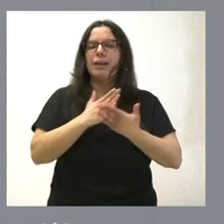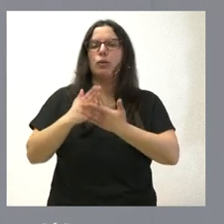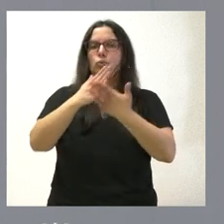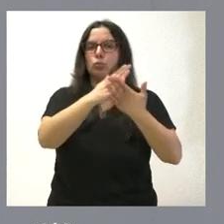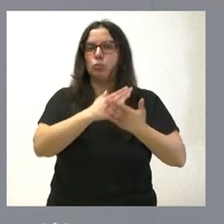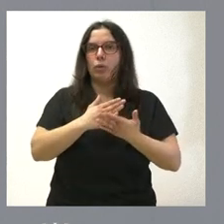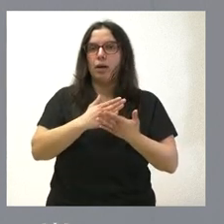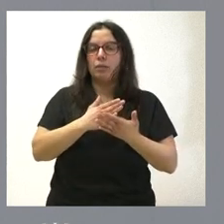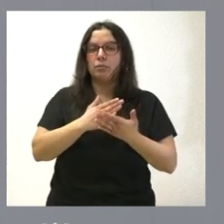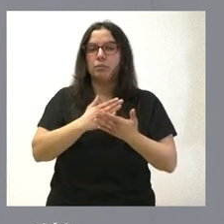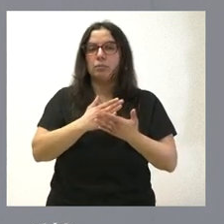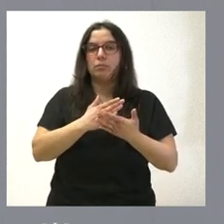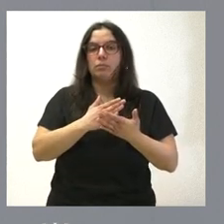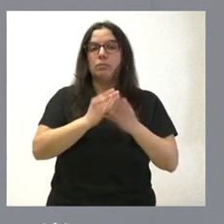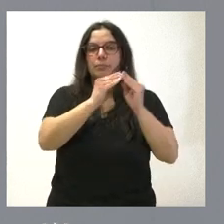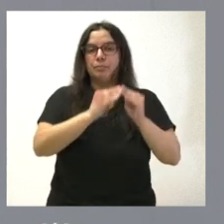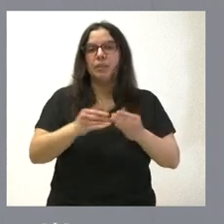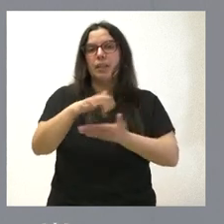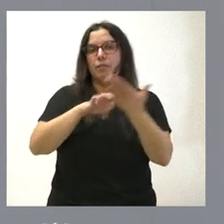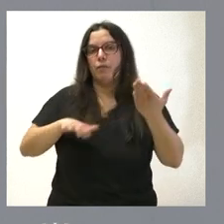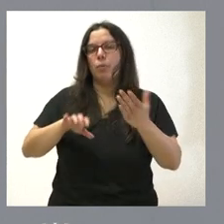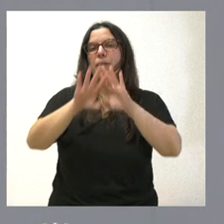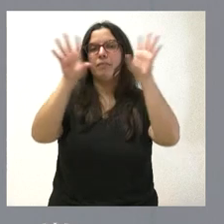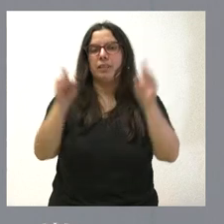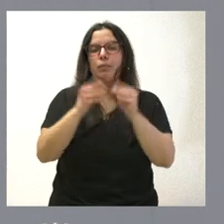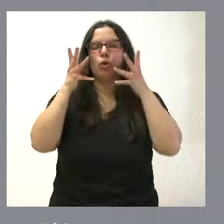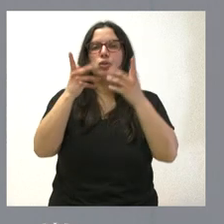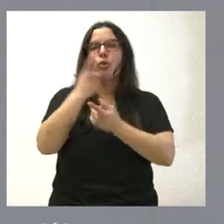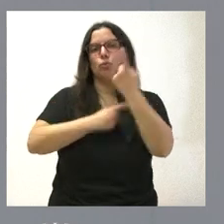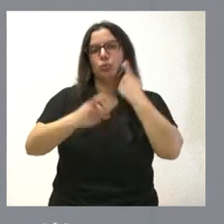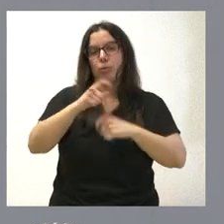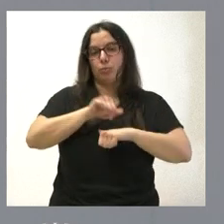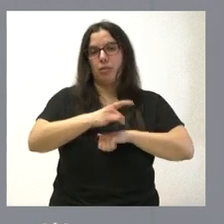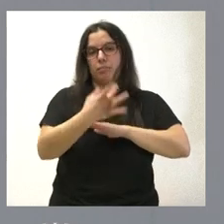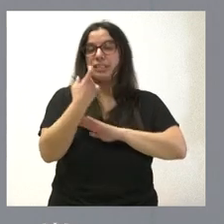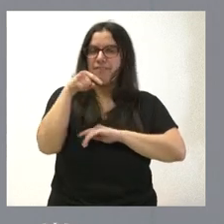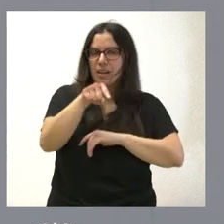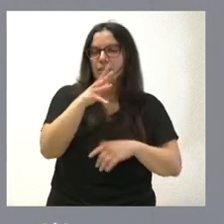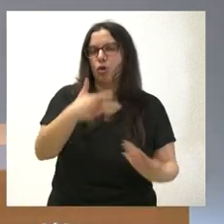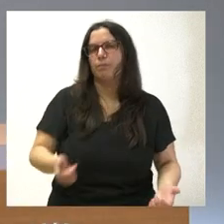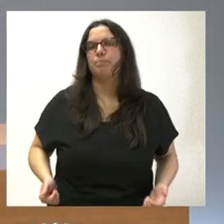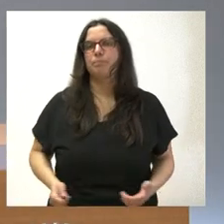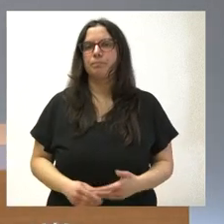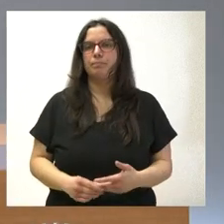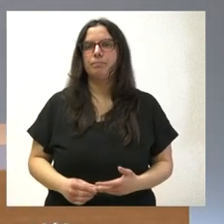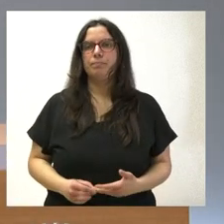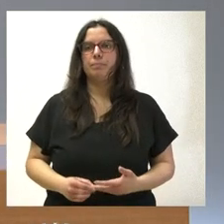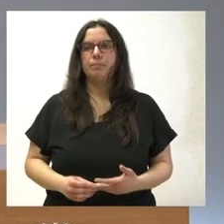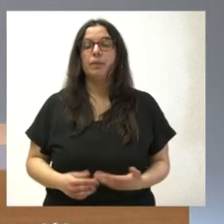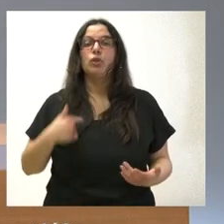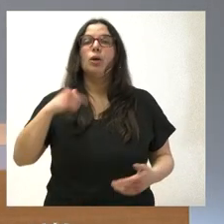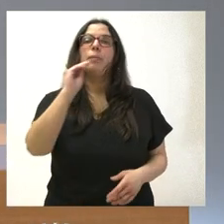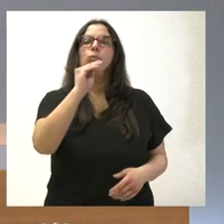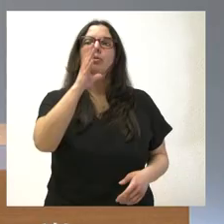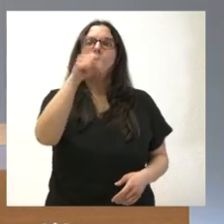se elabore Pues el informe definitivo del consejo consultivo y por tanto Este es el trámite que tenemos ahora por delante le preguntaba por la